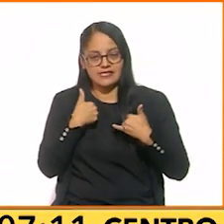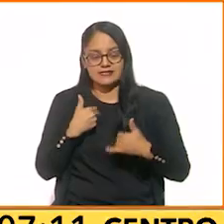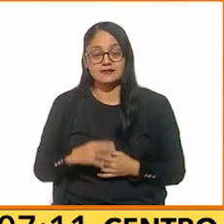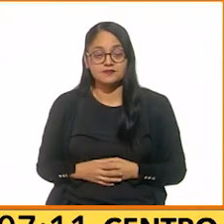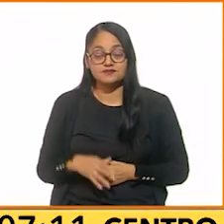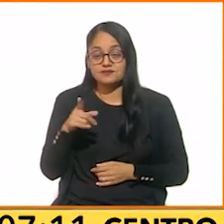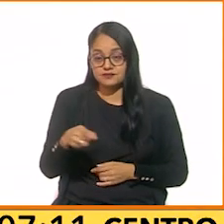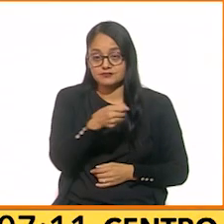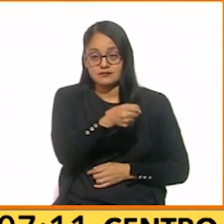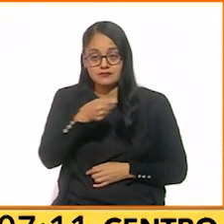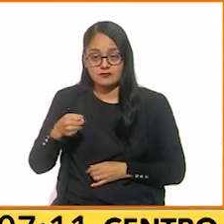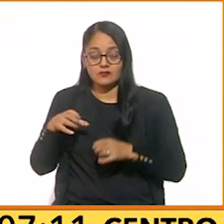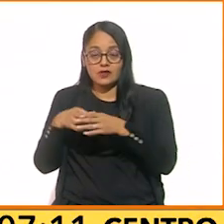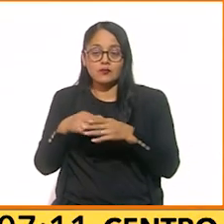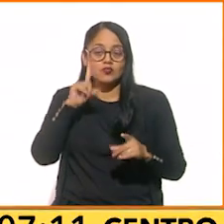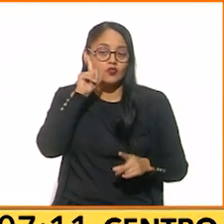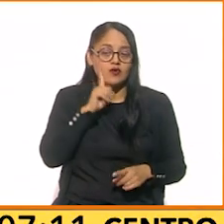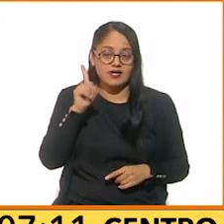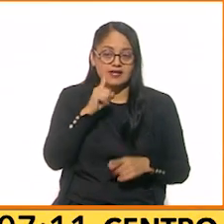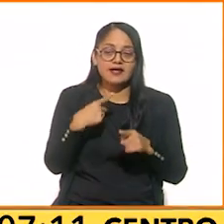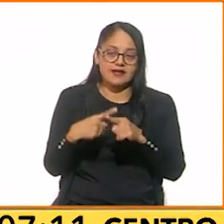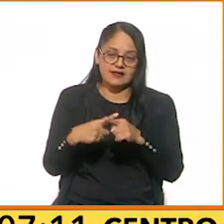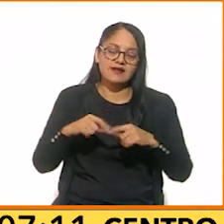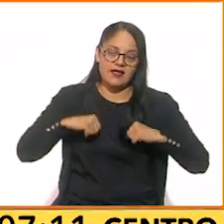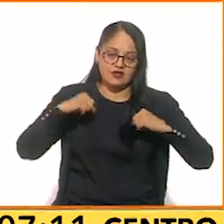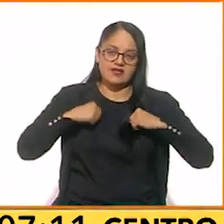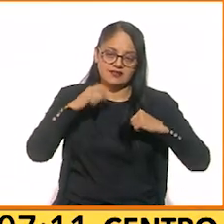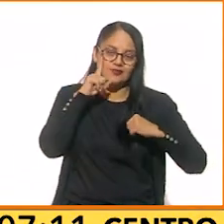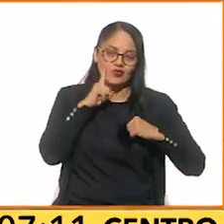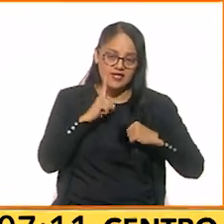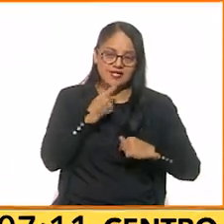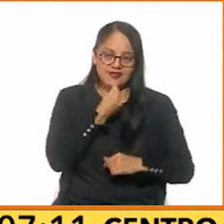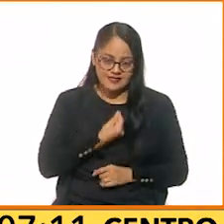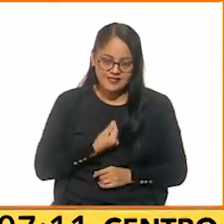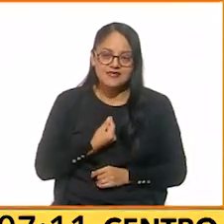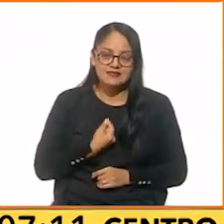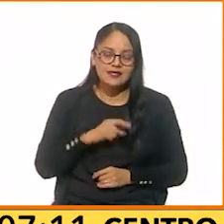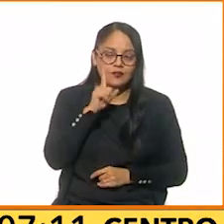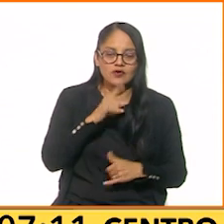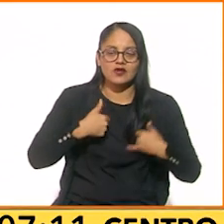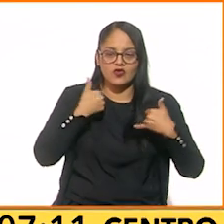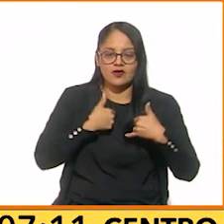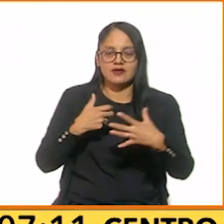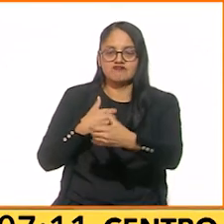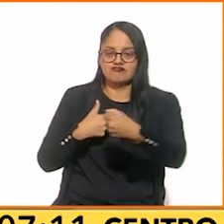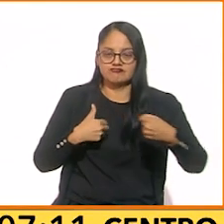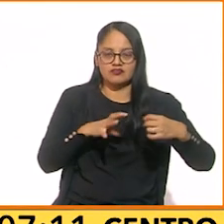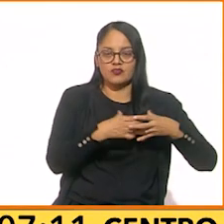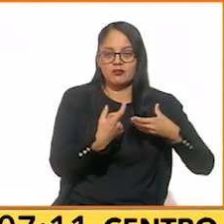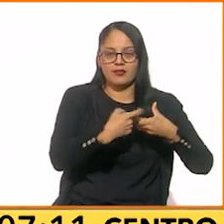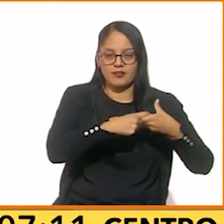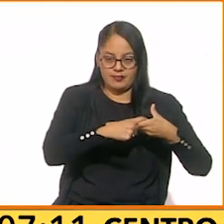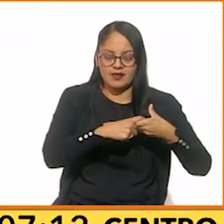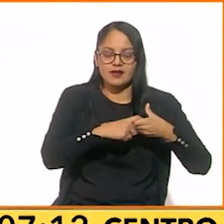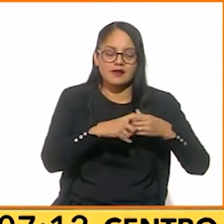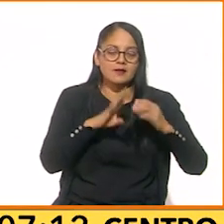en el segmento de mujeres son pues adolescentes, niñas y mujeres jóvenes. Bueno, el caso concreto